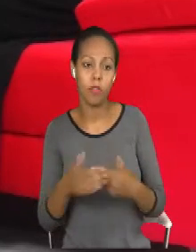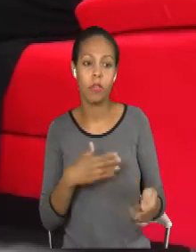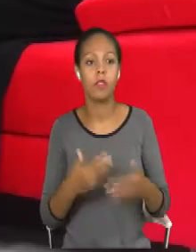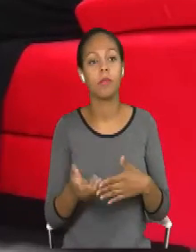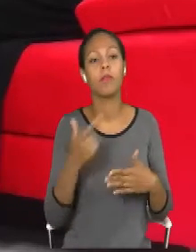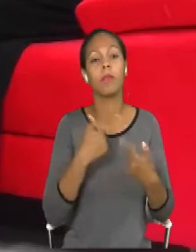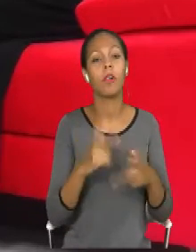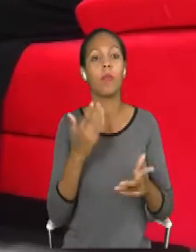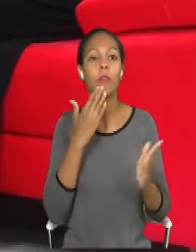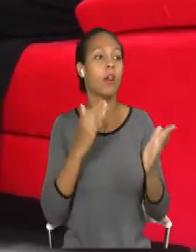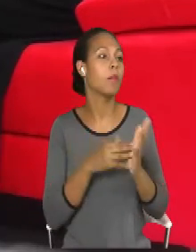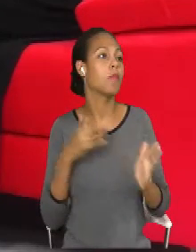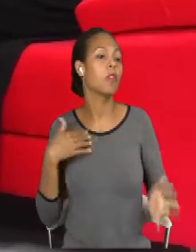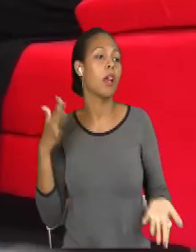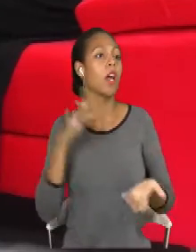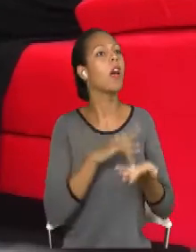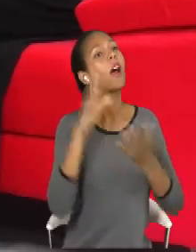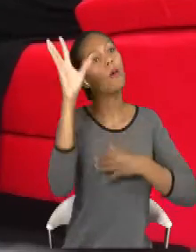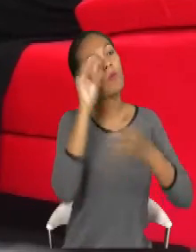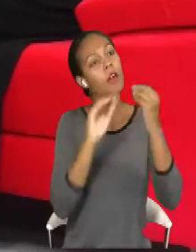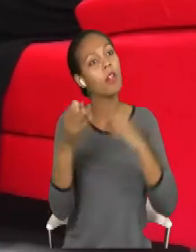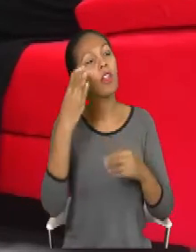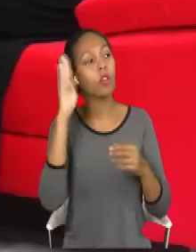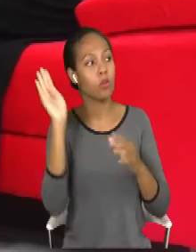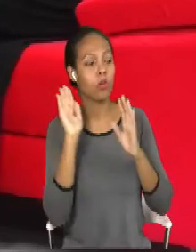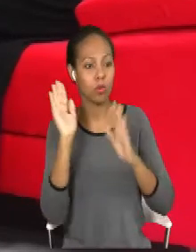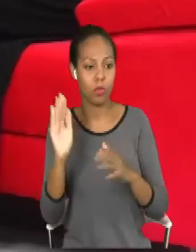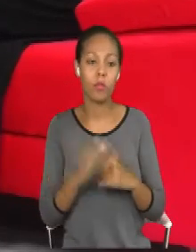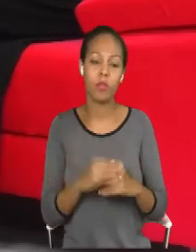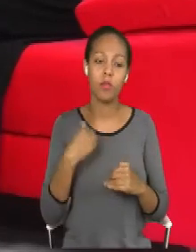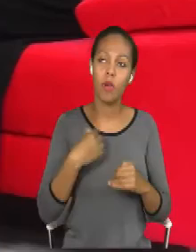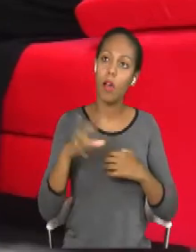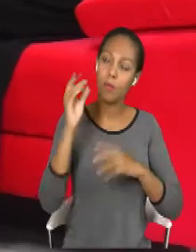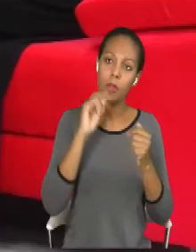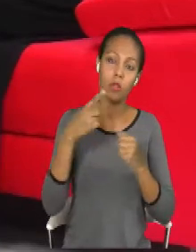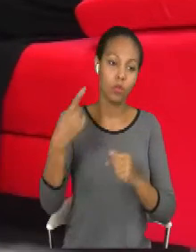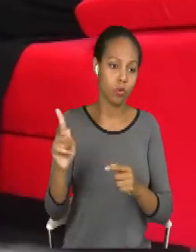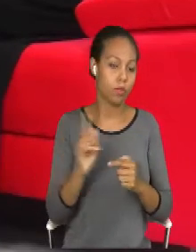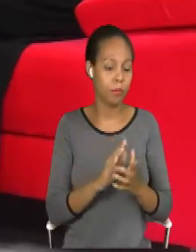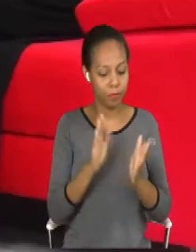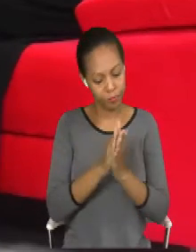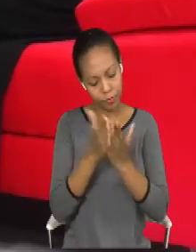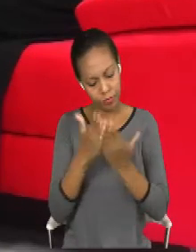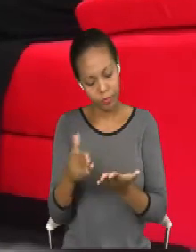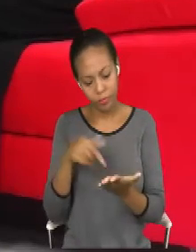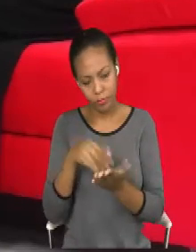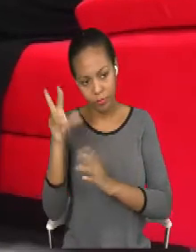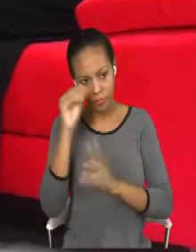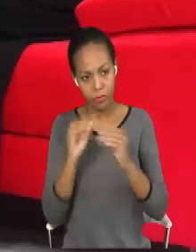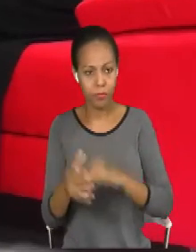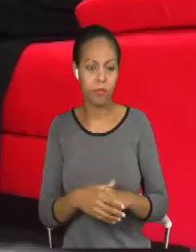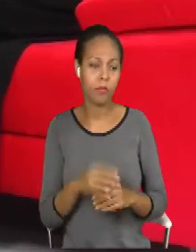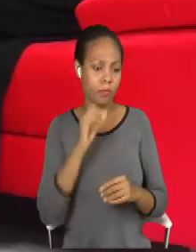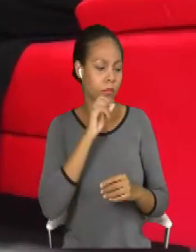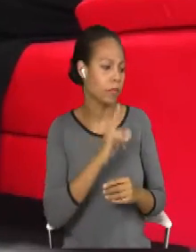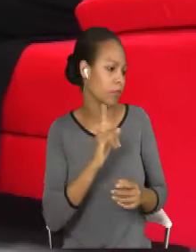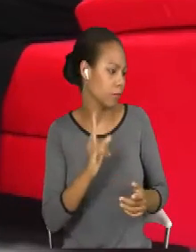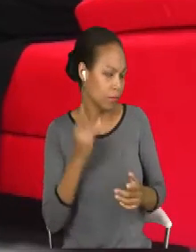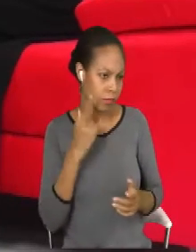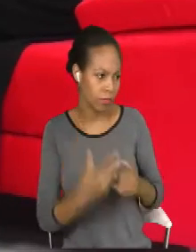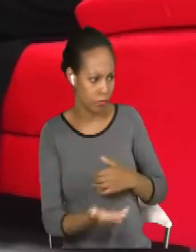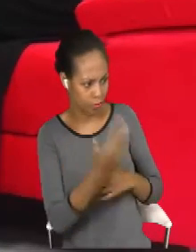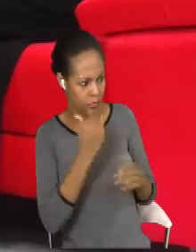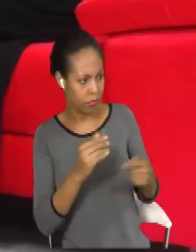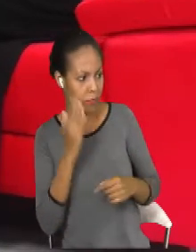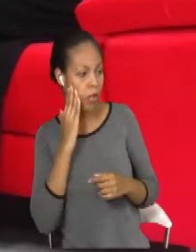a aprender de Dios, yo voy a ir a aprender de la palabra. ¿Cuál es de pronto como ese plus que tienen ustedes para atraerse a los jóvenes? Hoy en día no